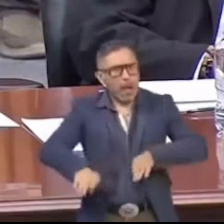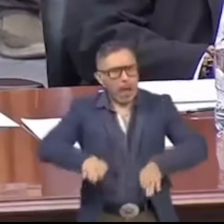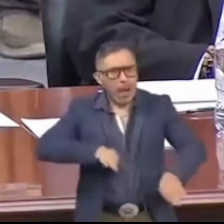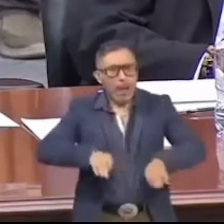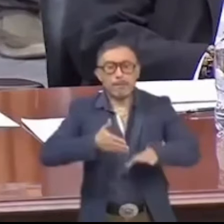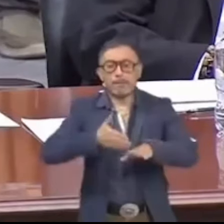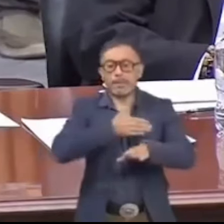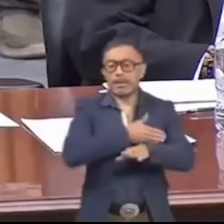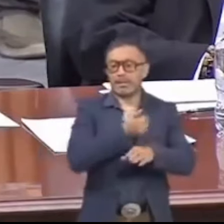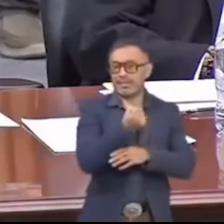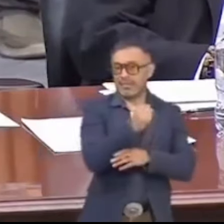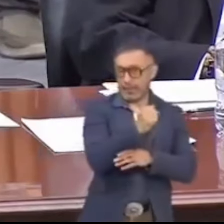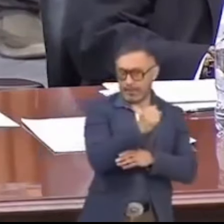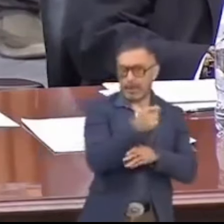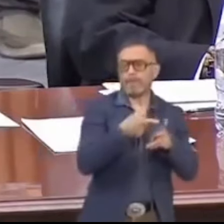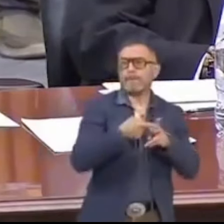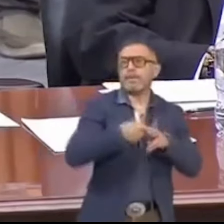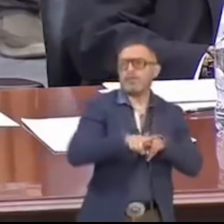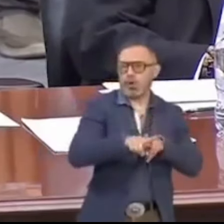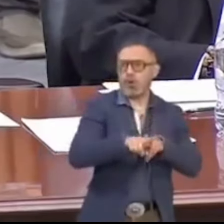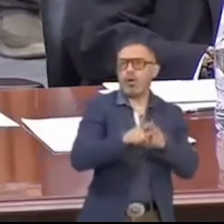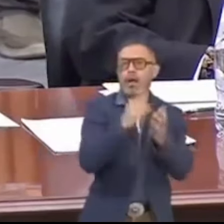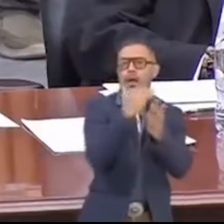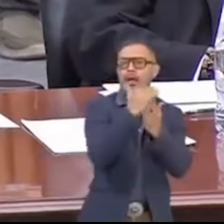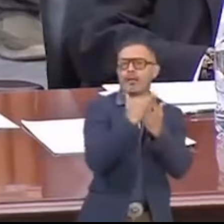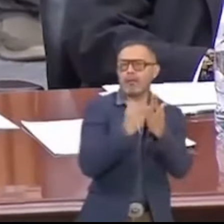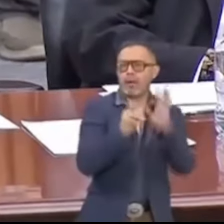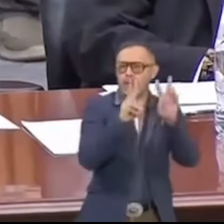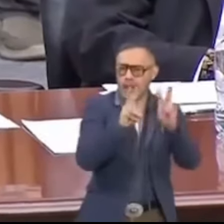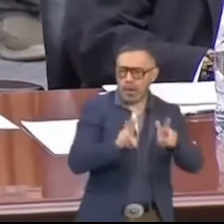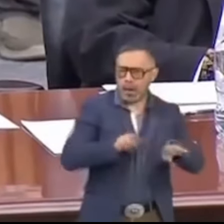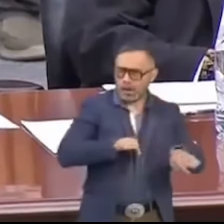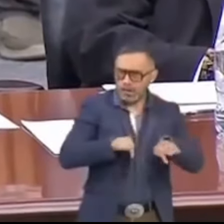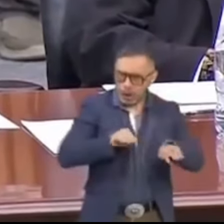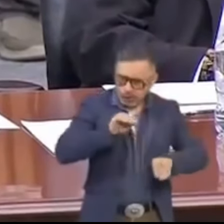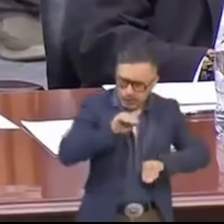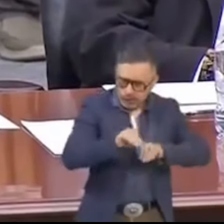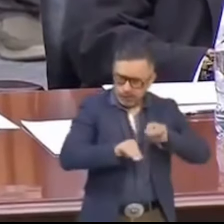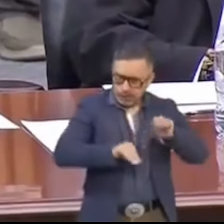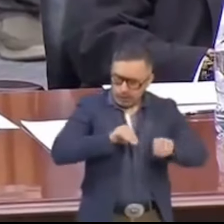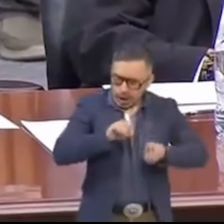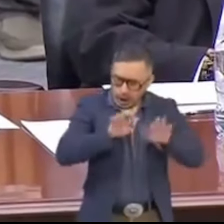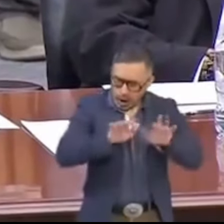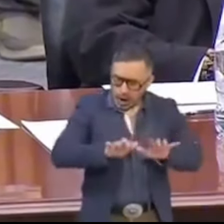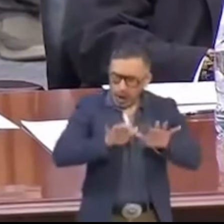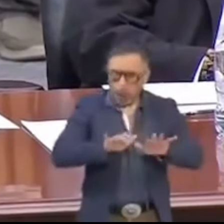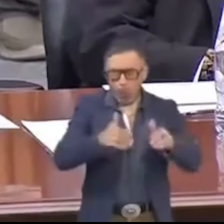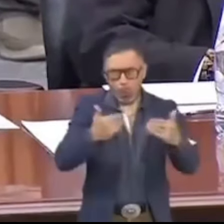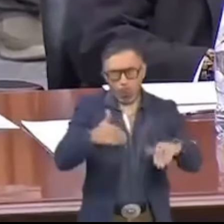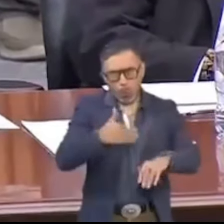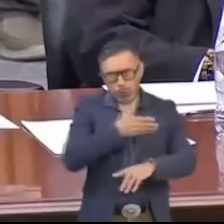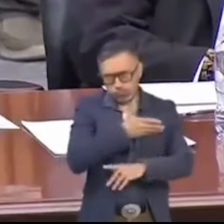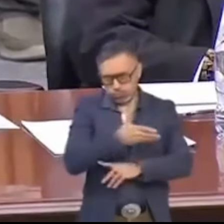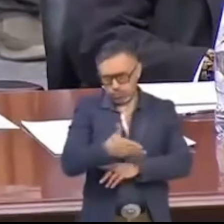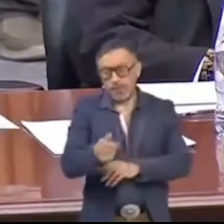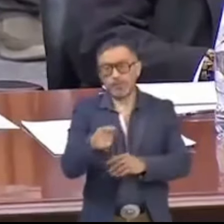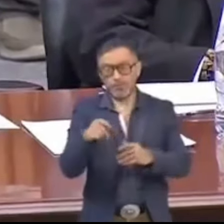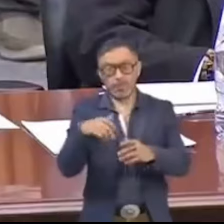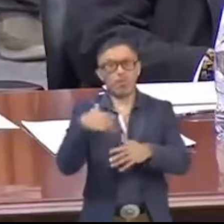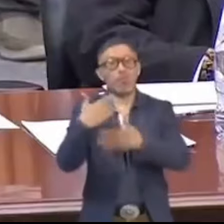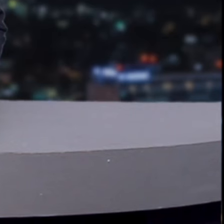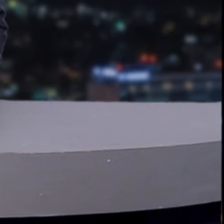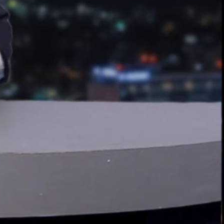septiembre con momentos relevantes que han ido marcando lo que serán los debates que tendremos durante